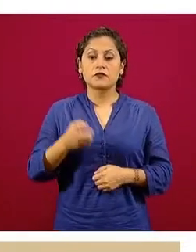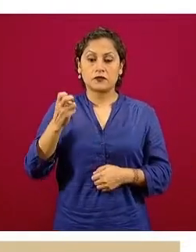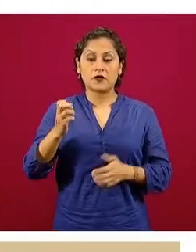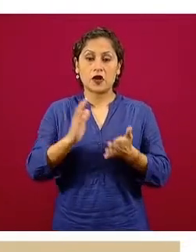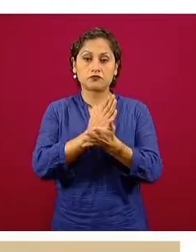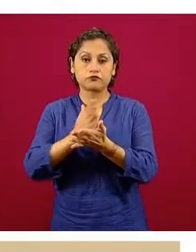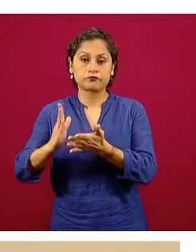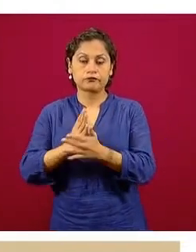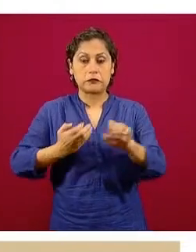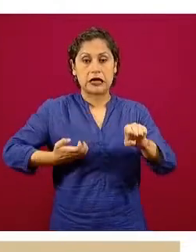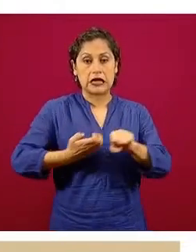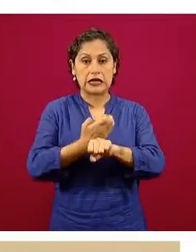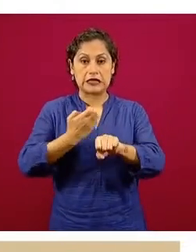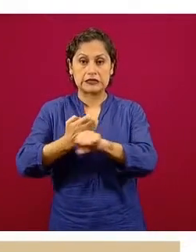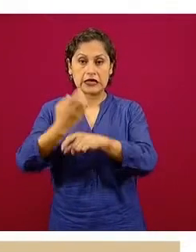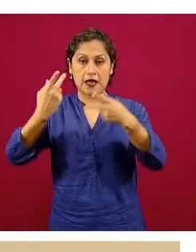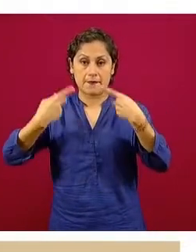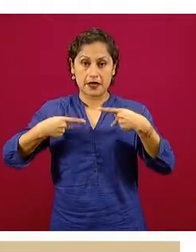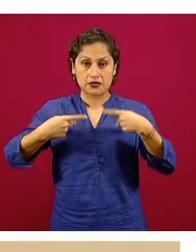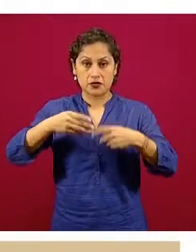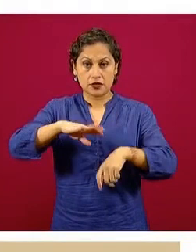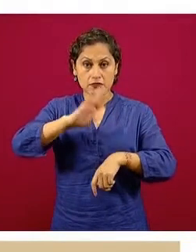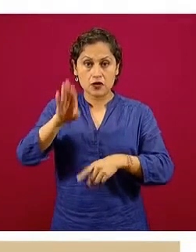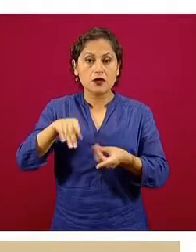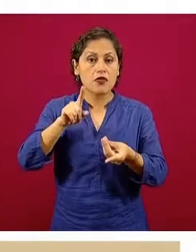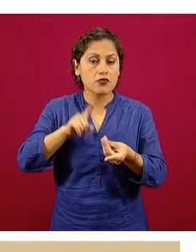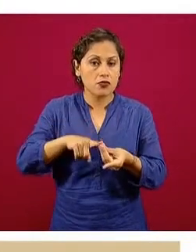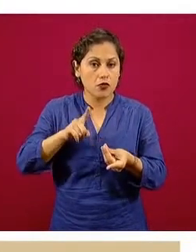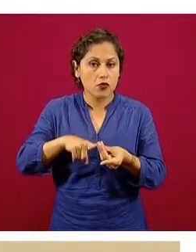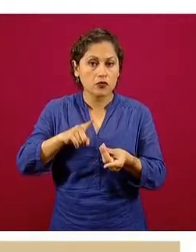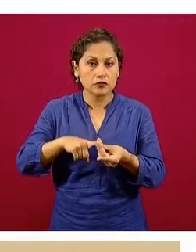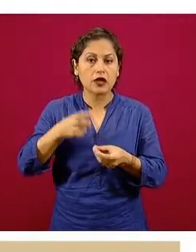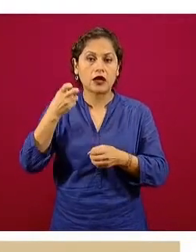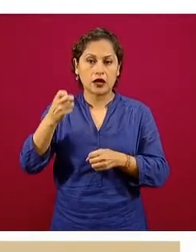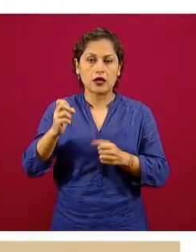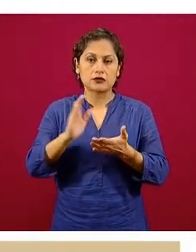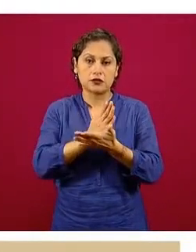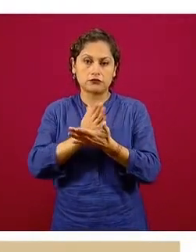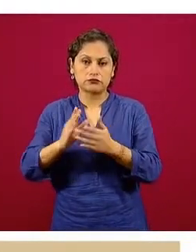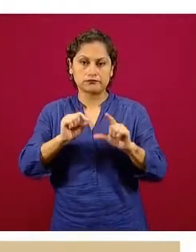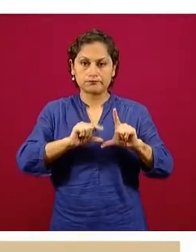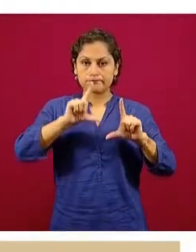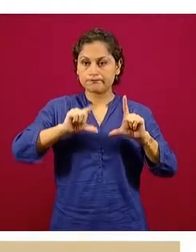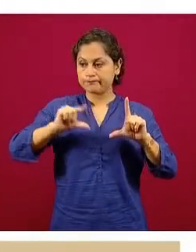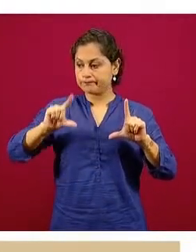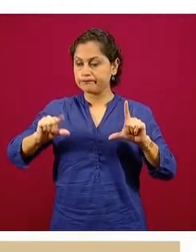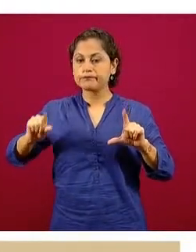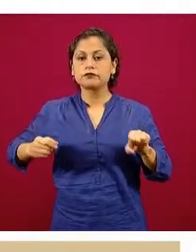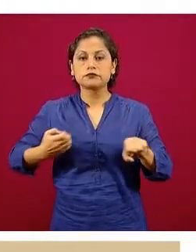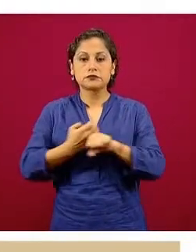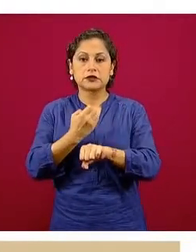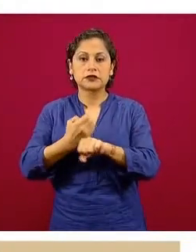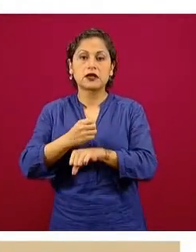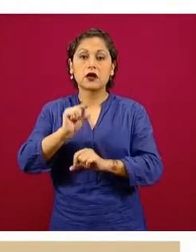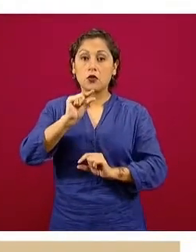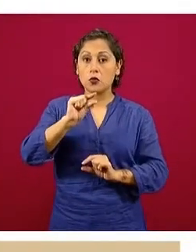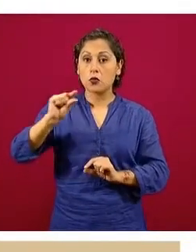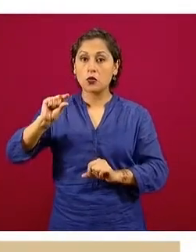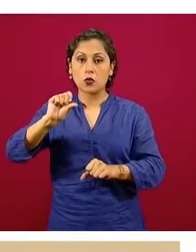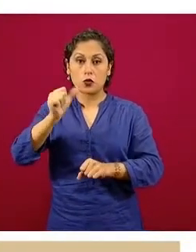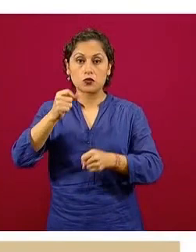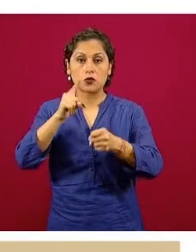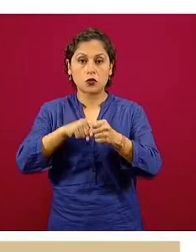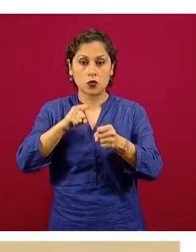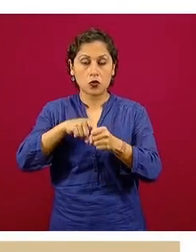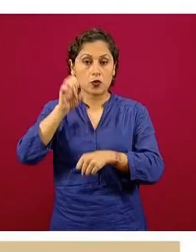federativa de las funciones nos permite apreciar la carga en cada una de ellas y la expectativa en la barra naranja claro de donde se